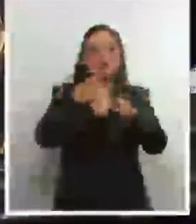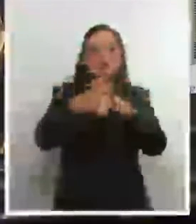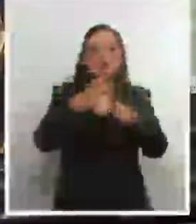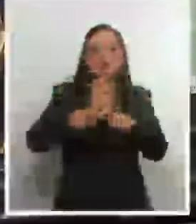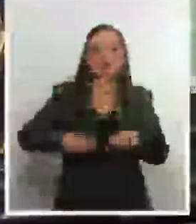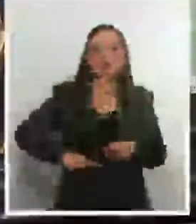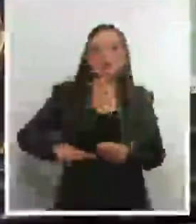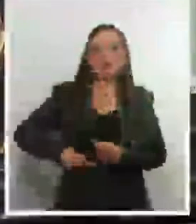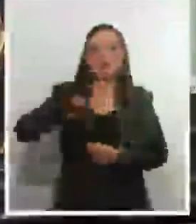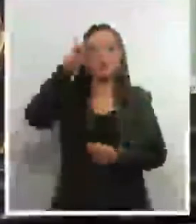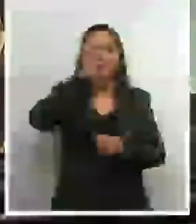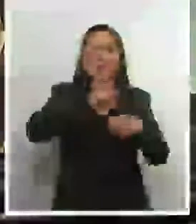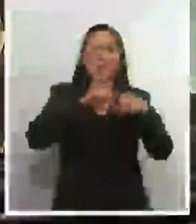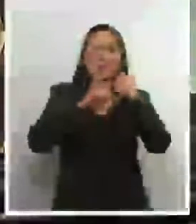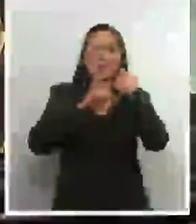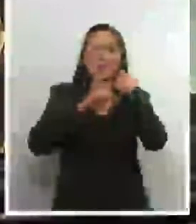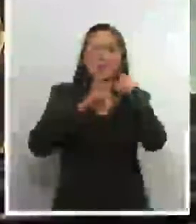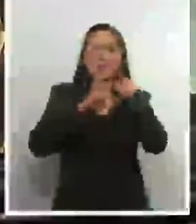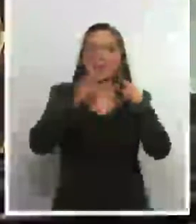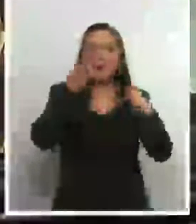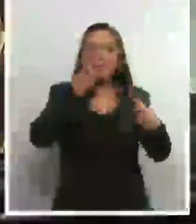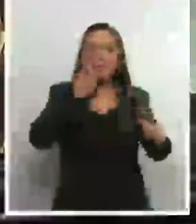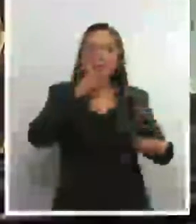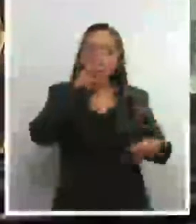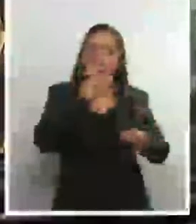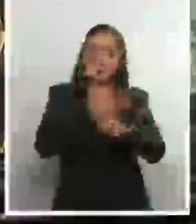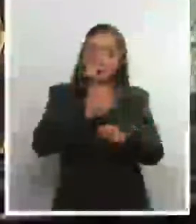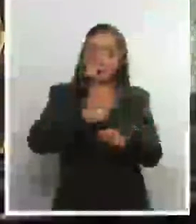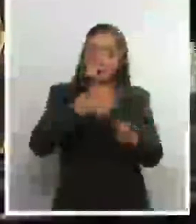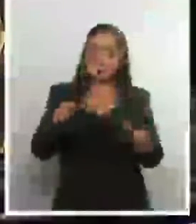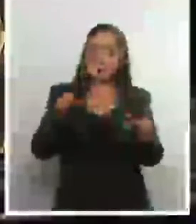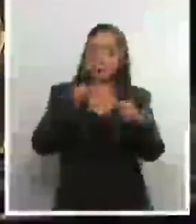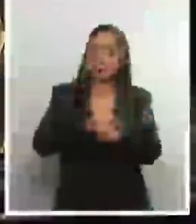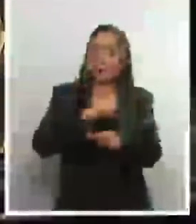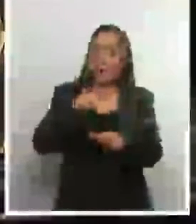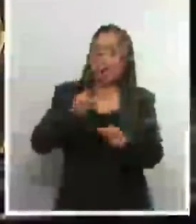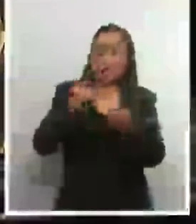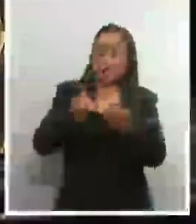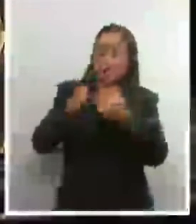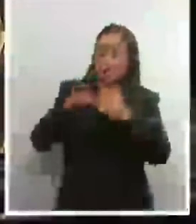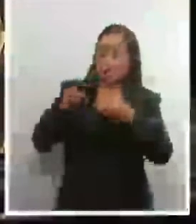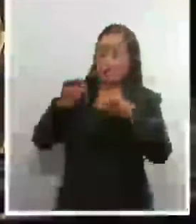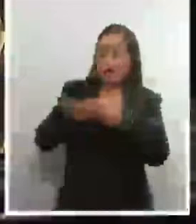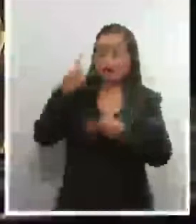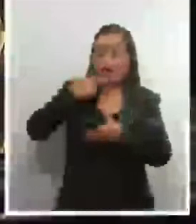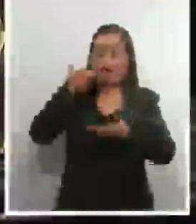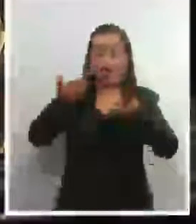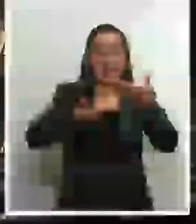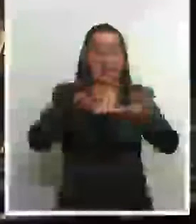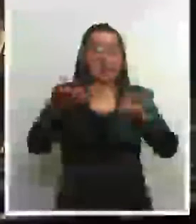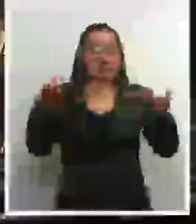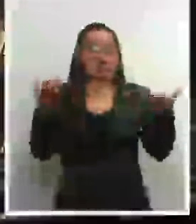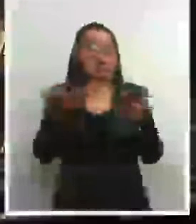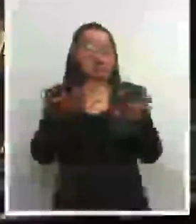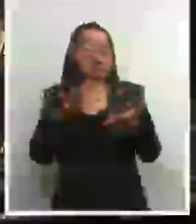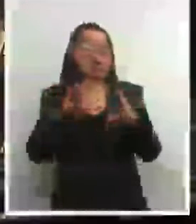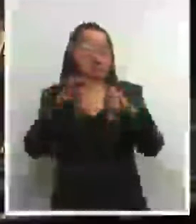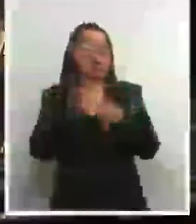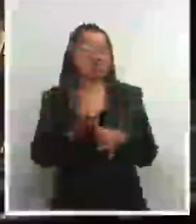el jefe de gobierno, que cuente con autonomía plena de gestión, lo